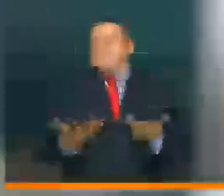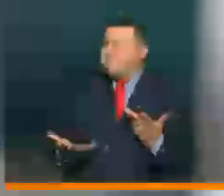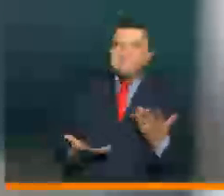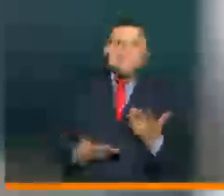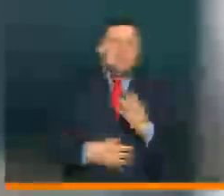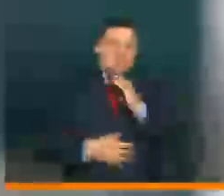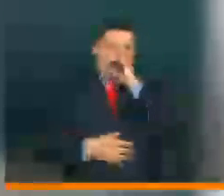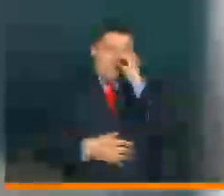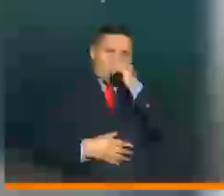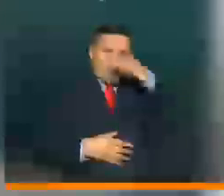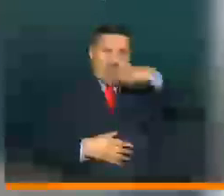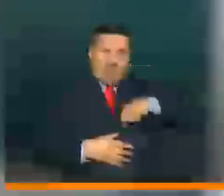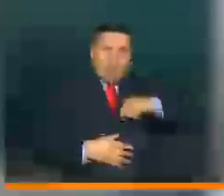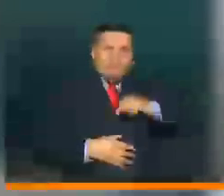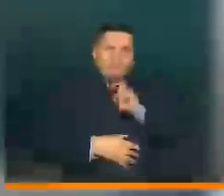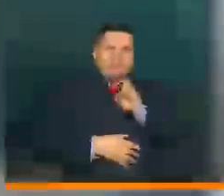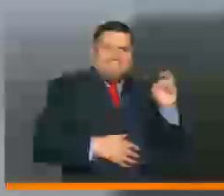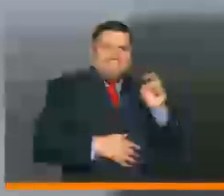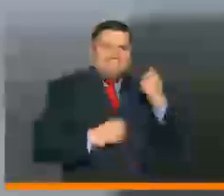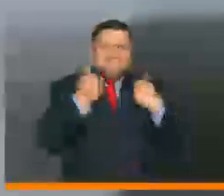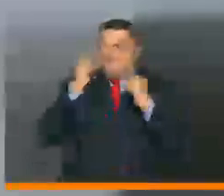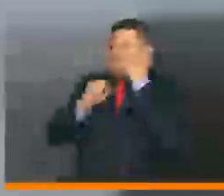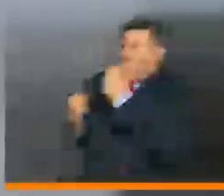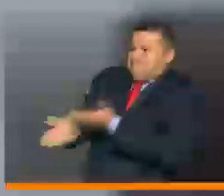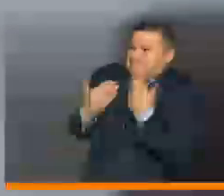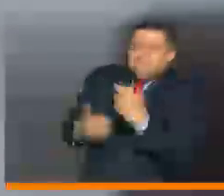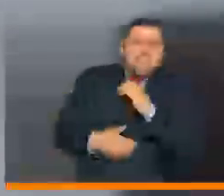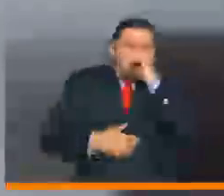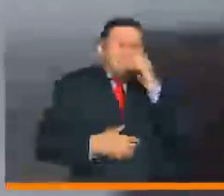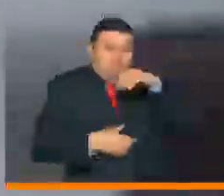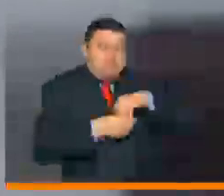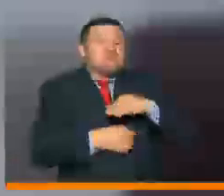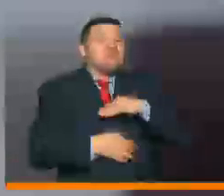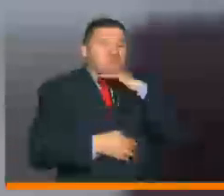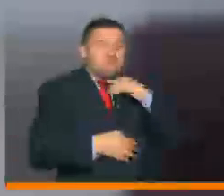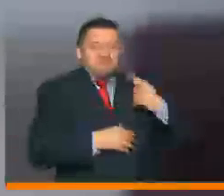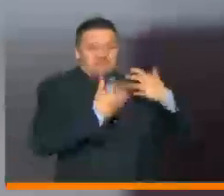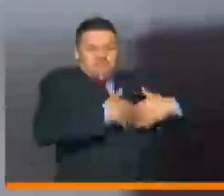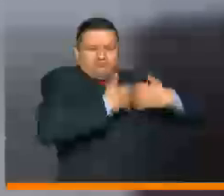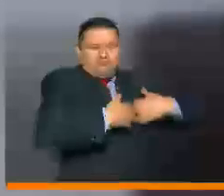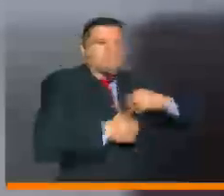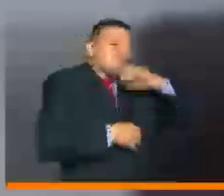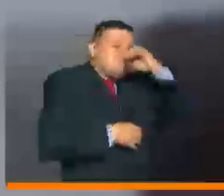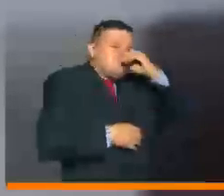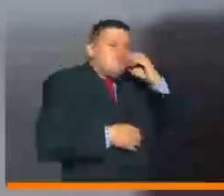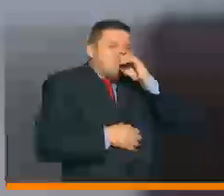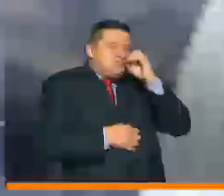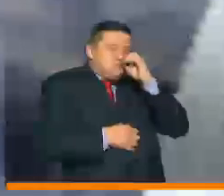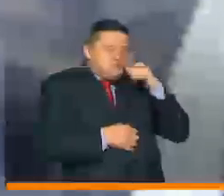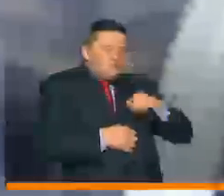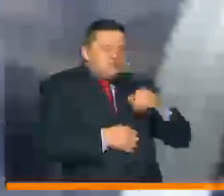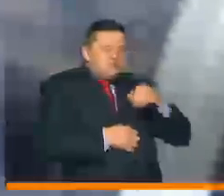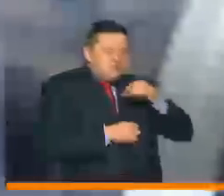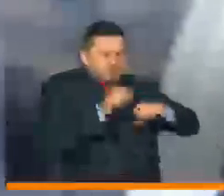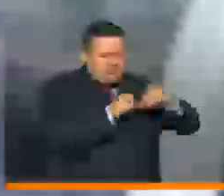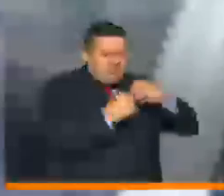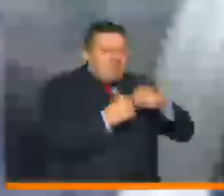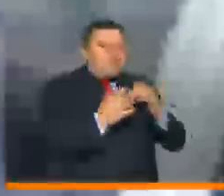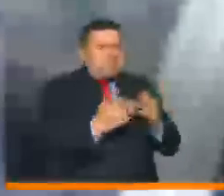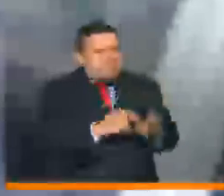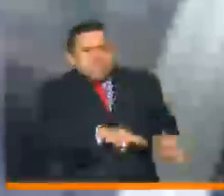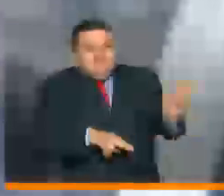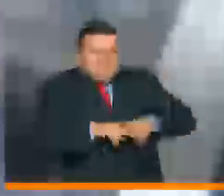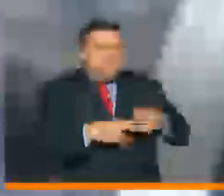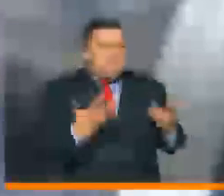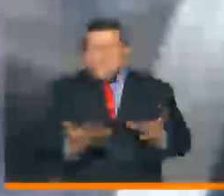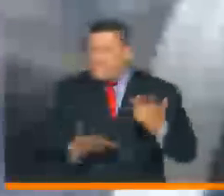suministro de oxígeno de nuestro país en un alto nivel de estrés. Aunque Colombia cuenta con una amplia capacidad de producción de oxígeno y aire medicinal, se ha advertido un incremento en